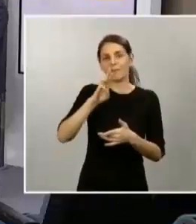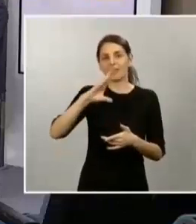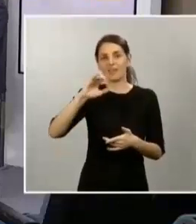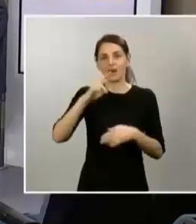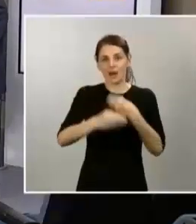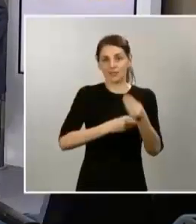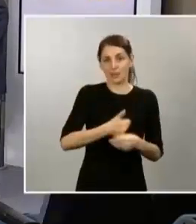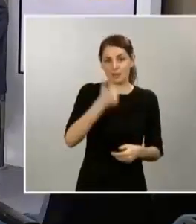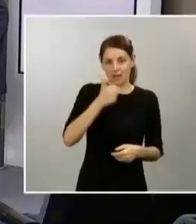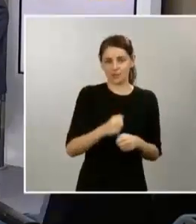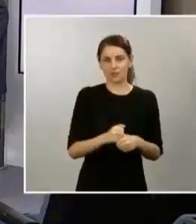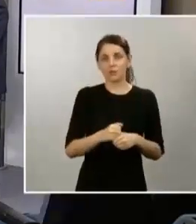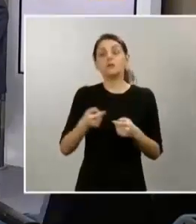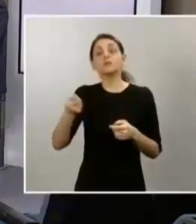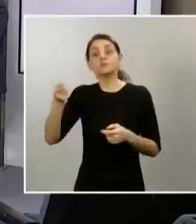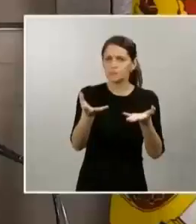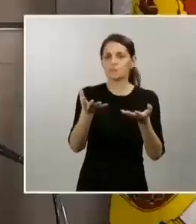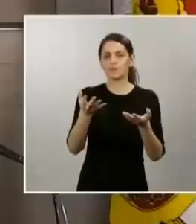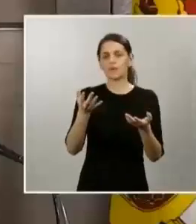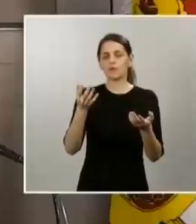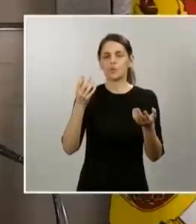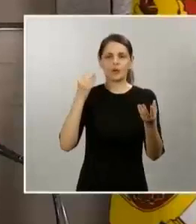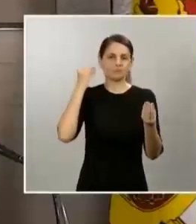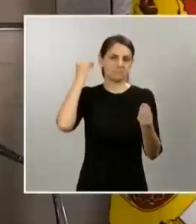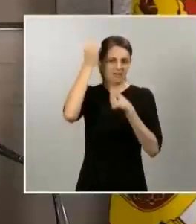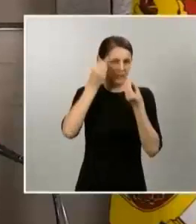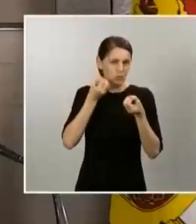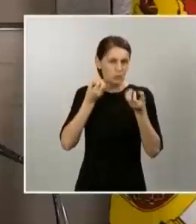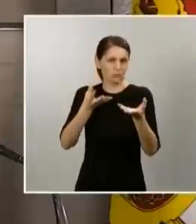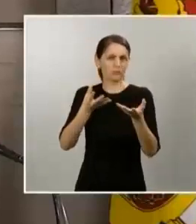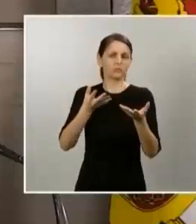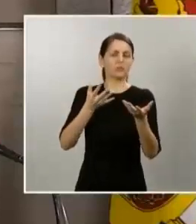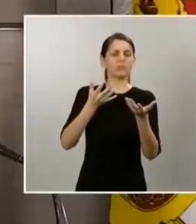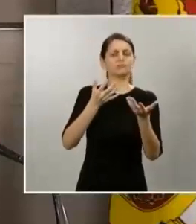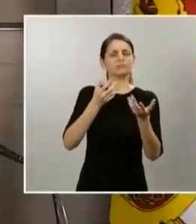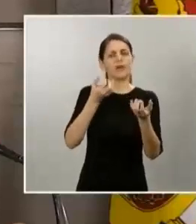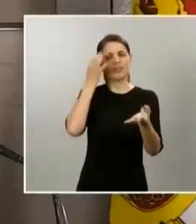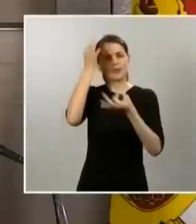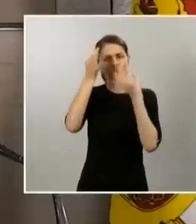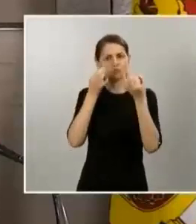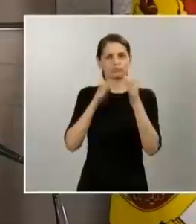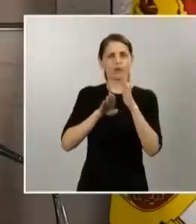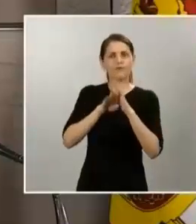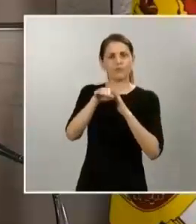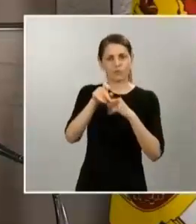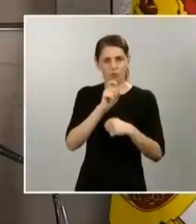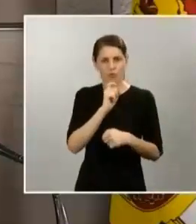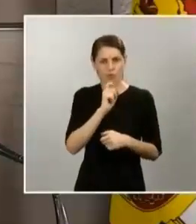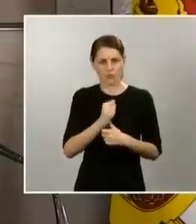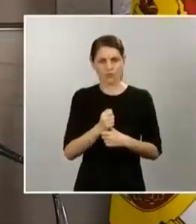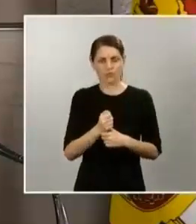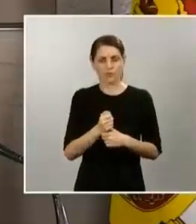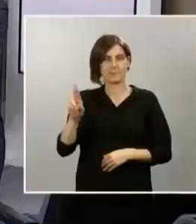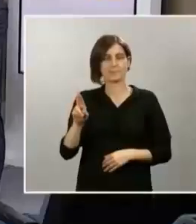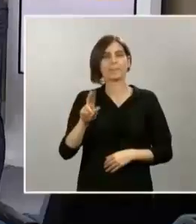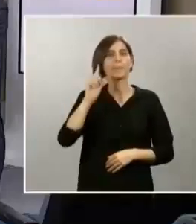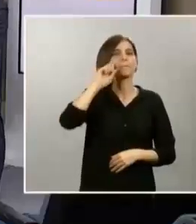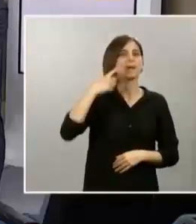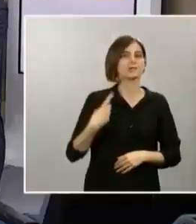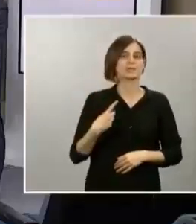volvió a observar un descenso porcentual en su número de casos confirmados diarios con un poco de más de 3.000 en las últimas 24 horas